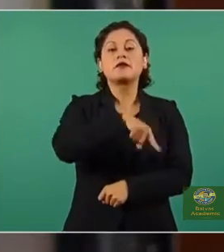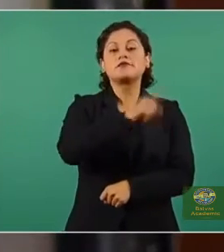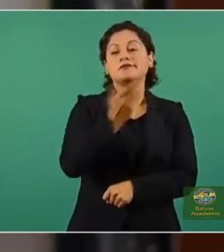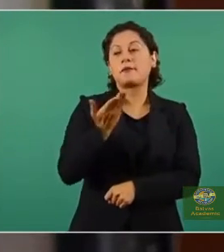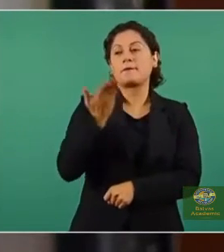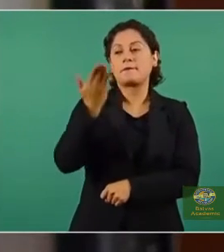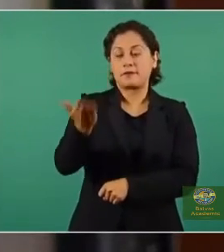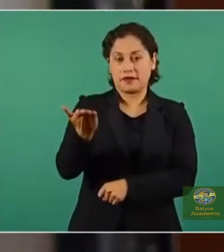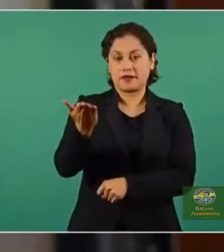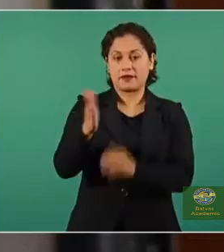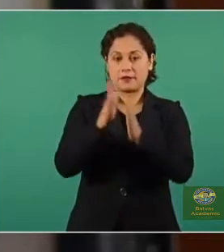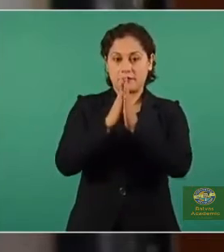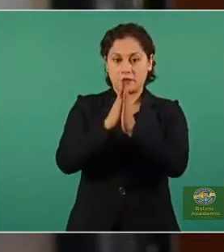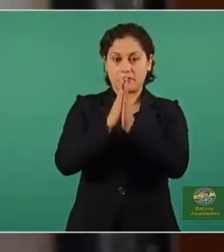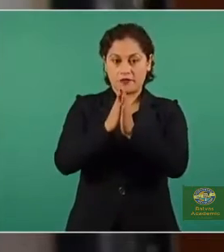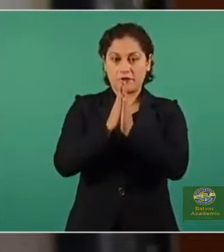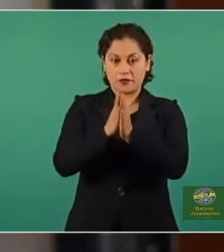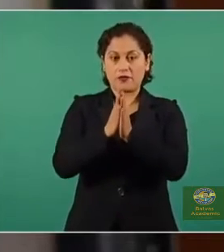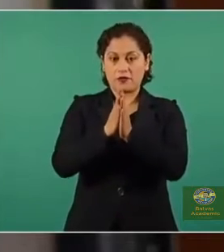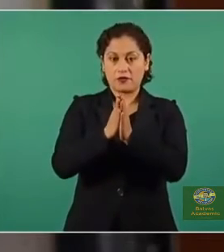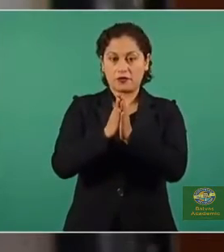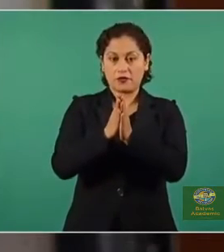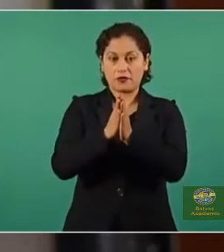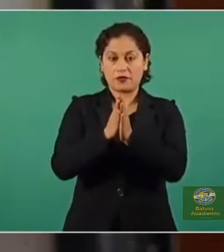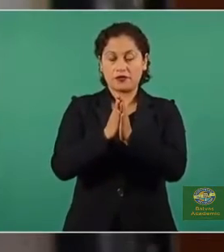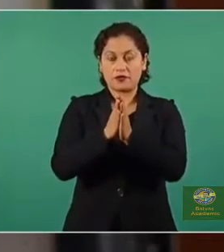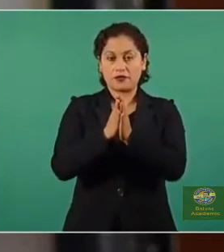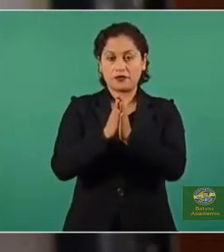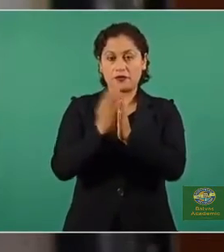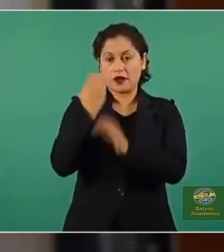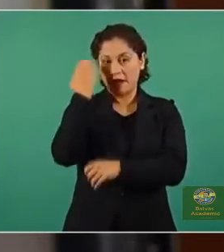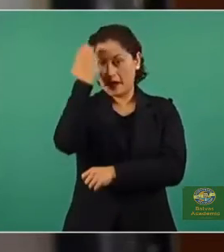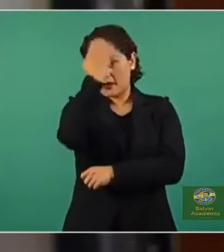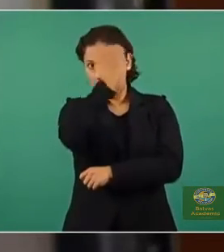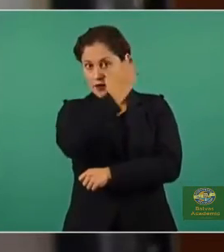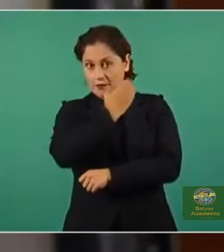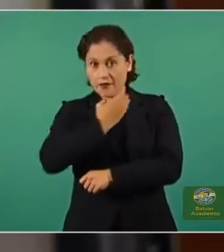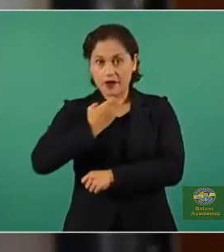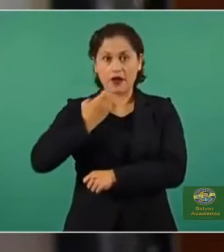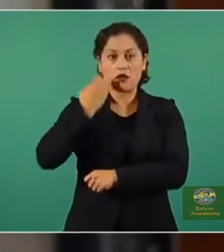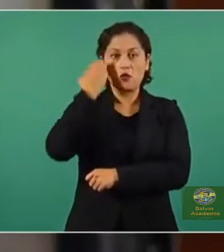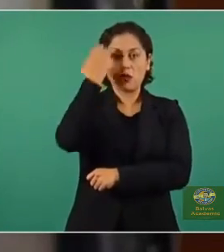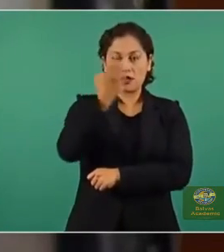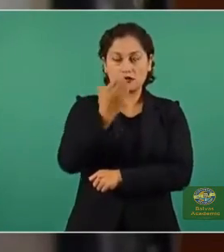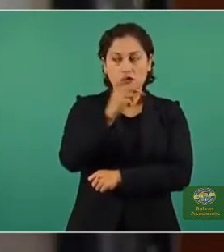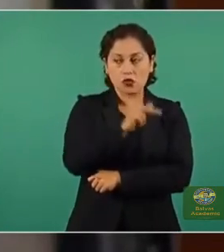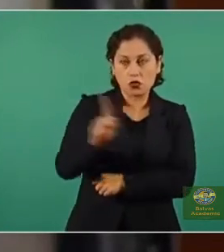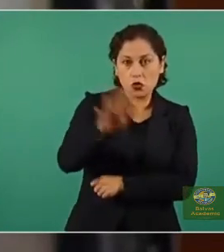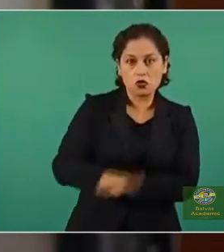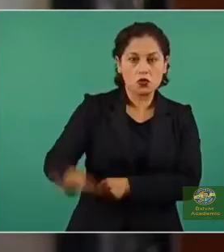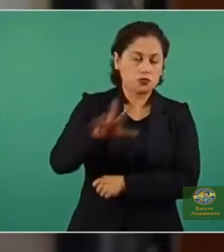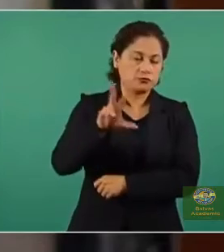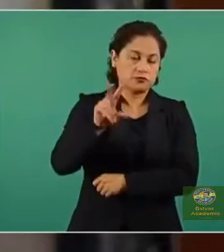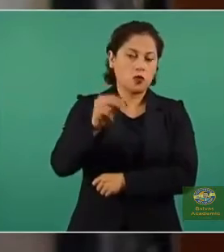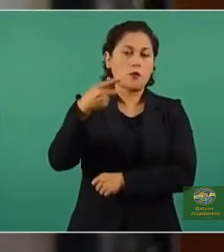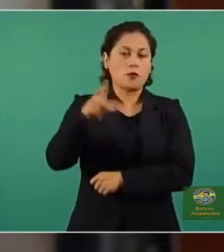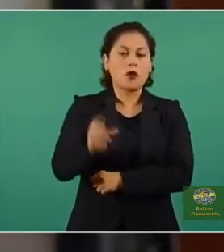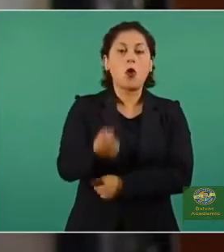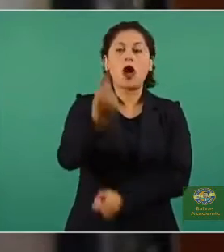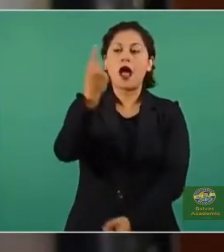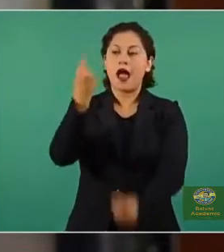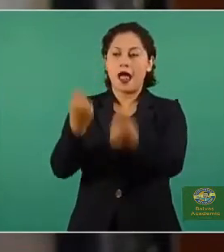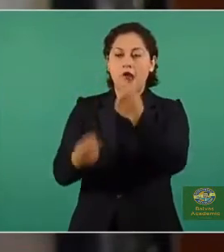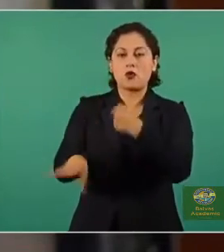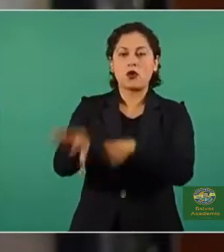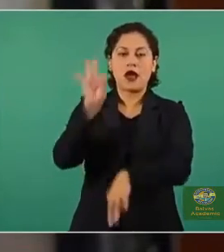se pueda realizar las pruebas, si no es general, de manera aleatoria. Usted ya había comentado esta posibilidad,